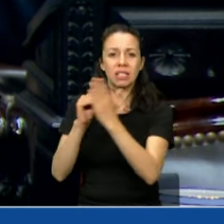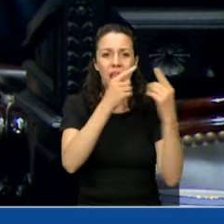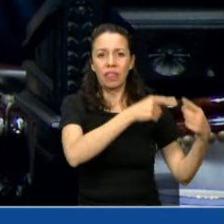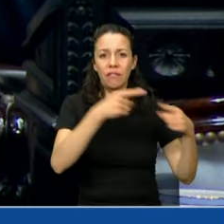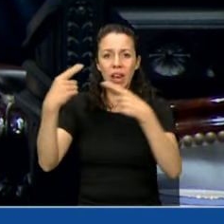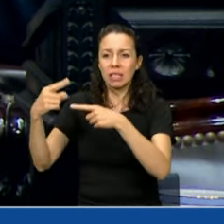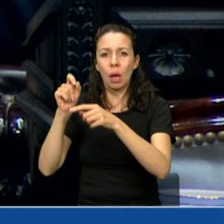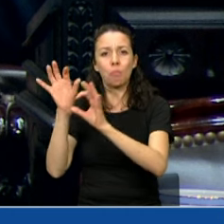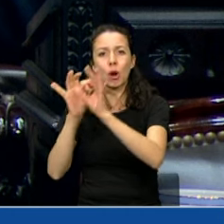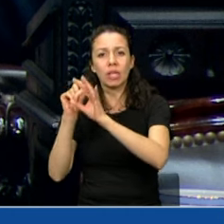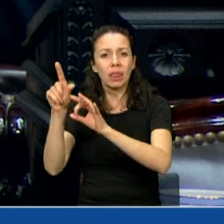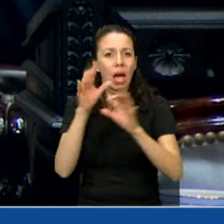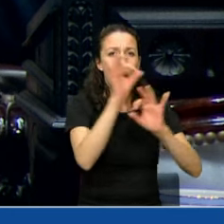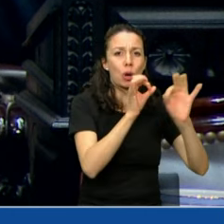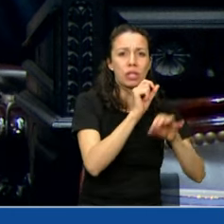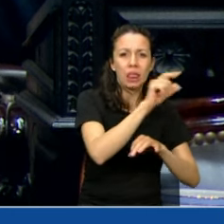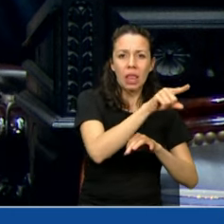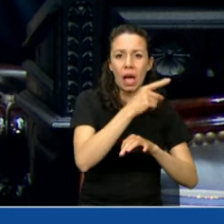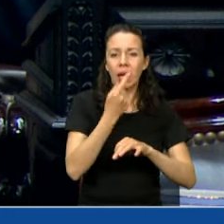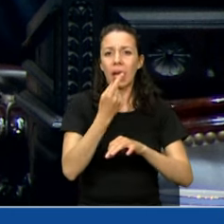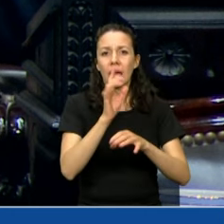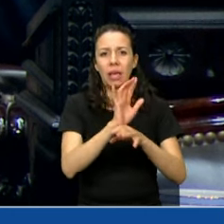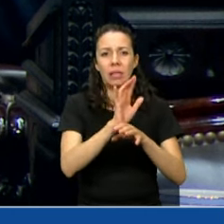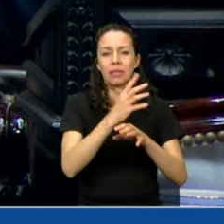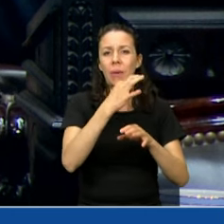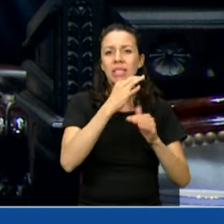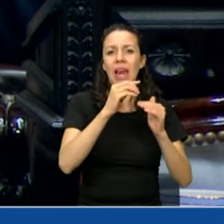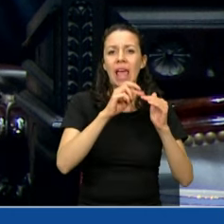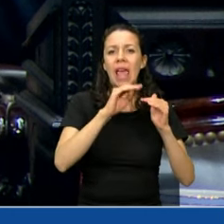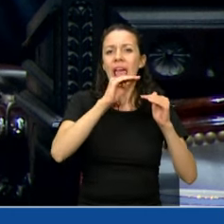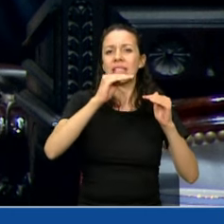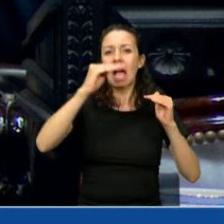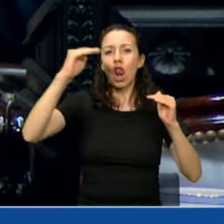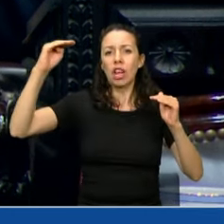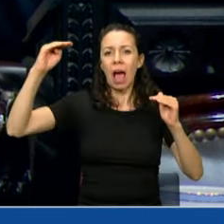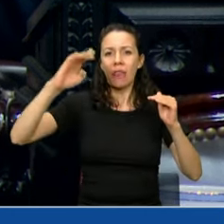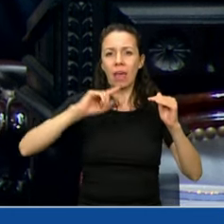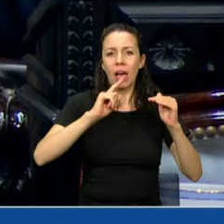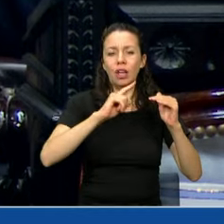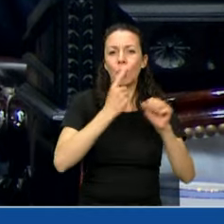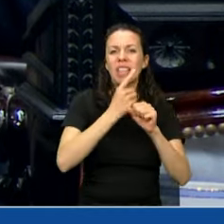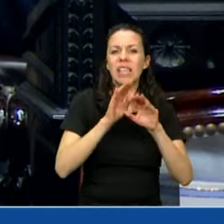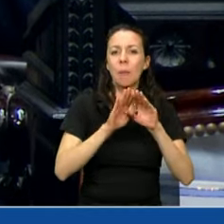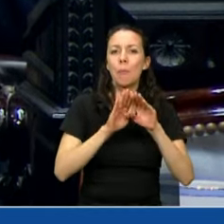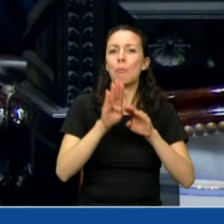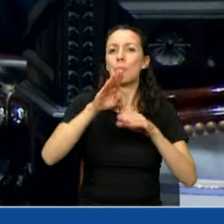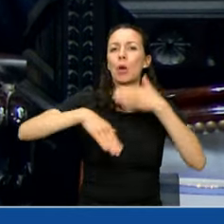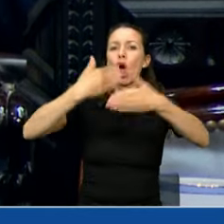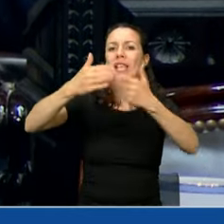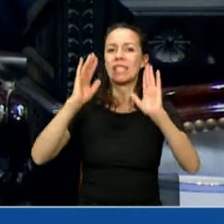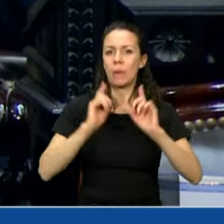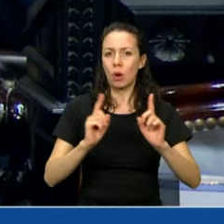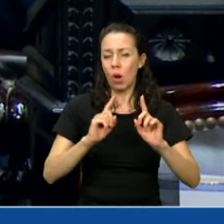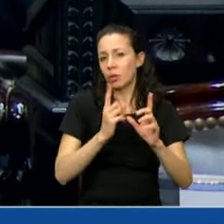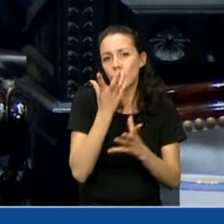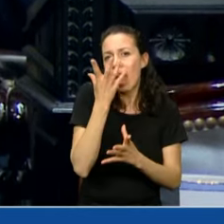que le corresponde a ese precio de referencia es una retención escalonada en vez de ser una una retención progresiva y hay un error en